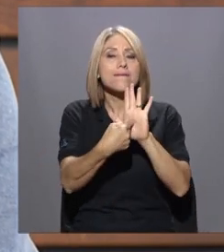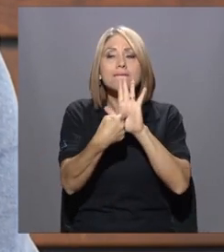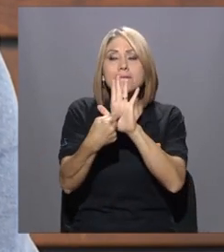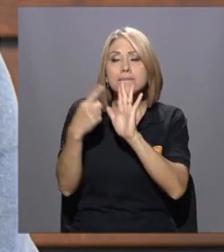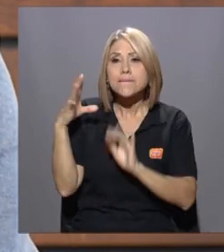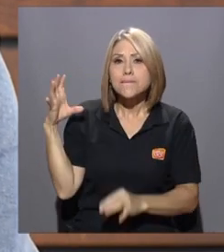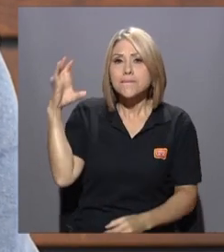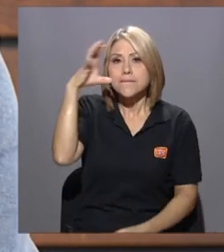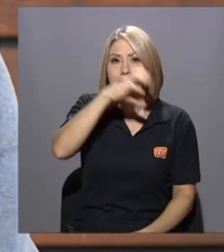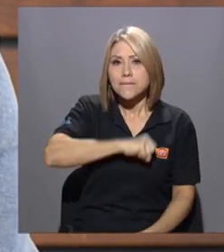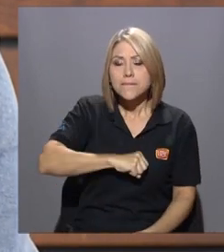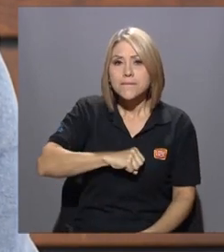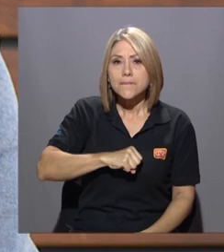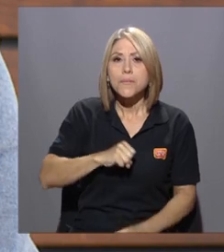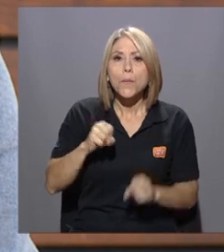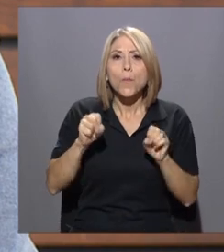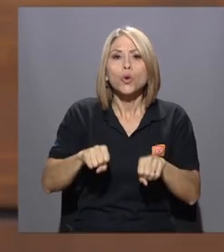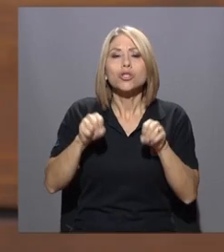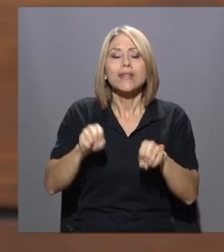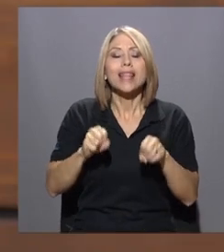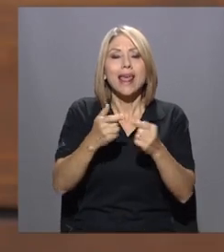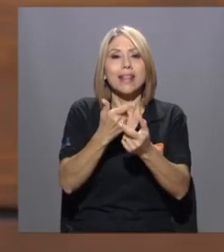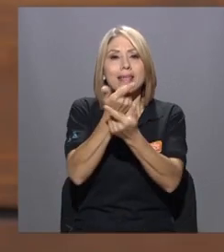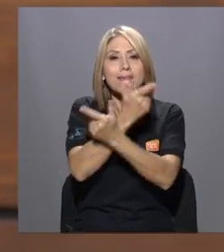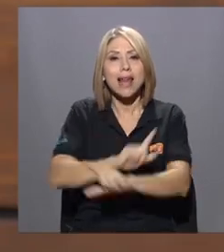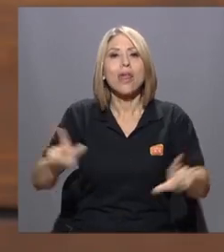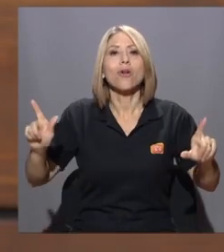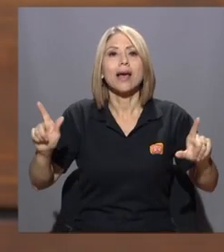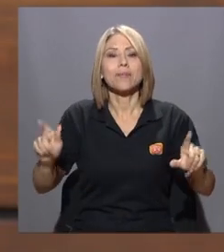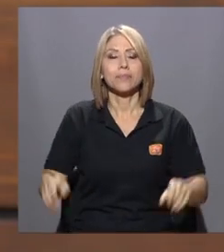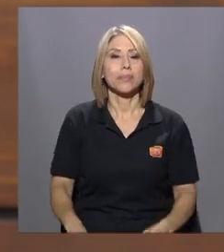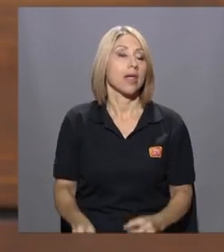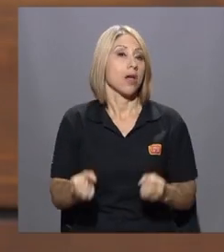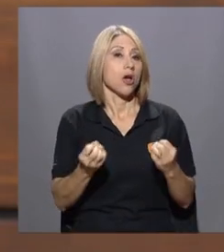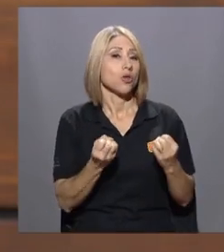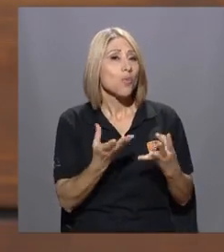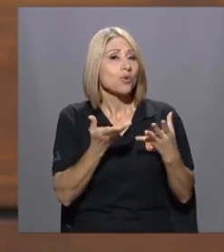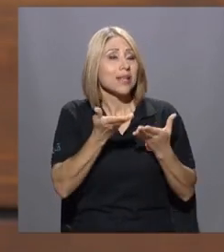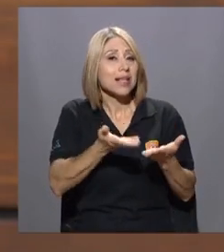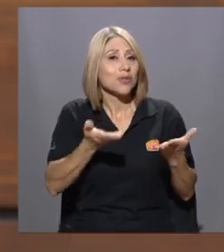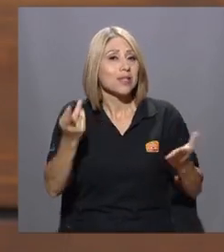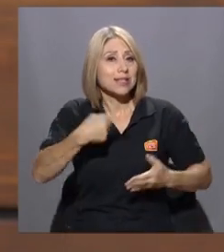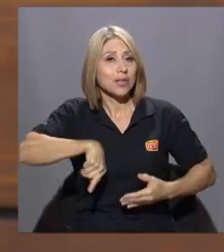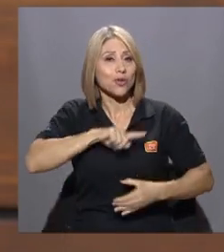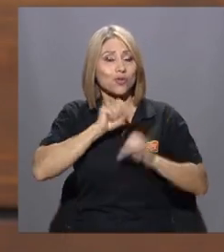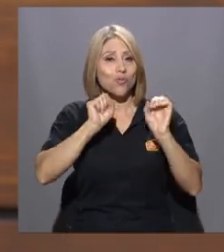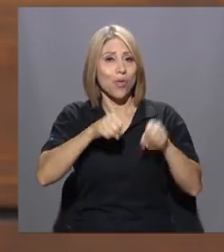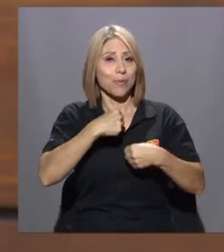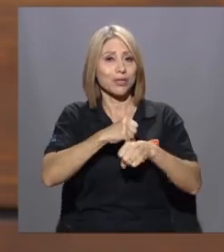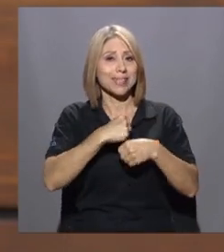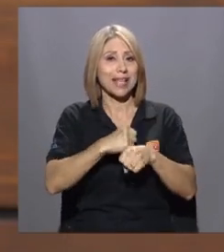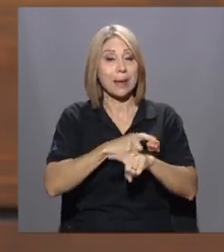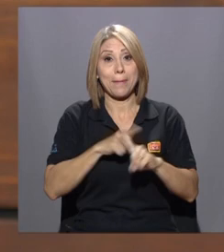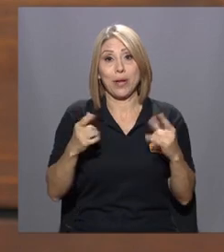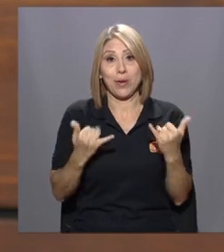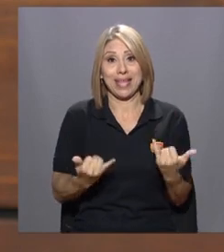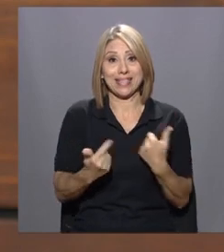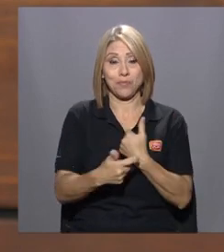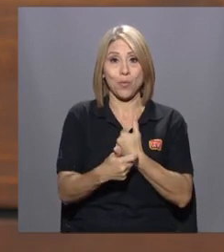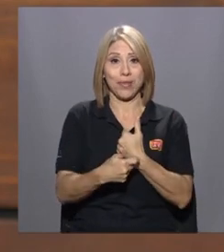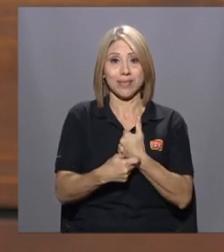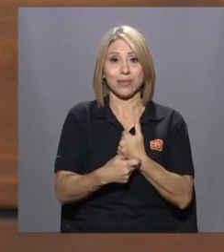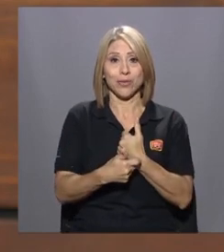una posibilidad liberadora. Bueno, son muchas las cosas que podemos hacer, pero en este momento lo que